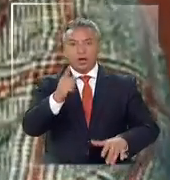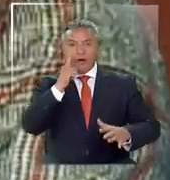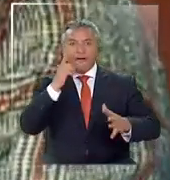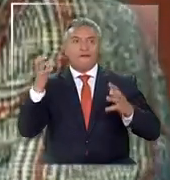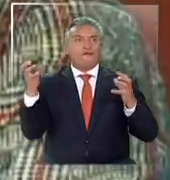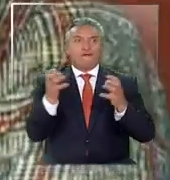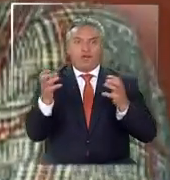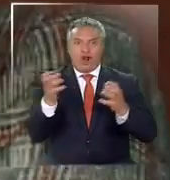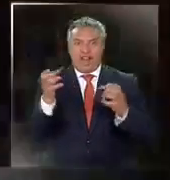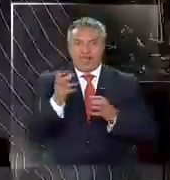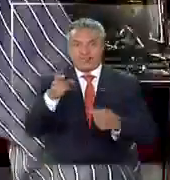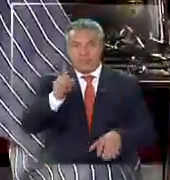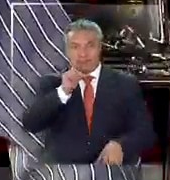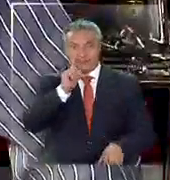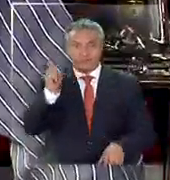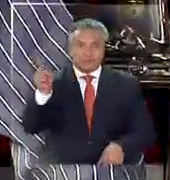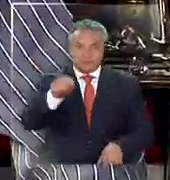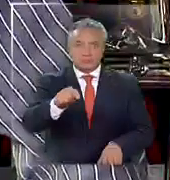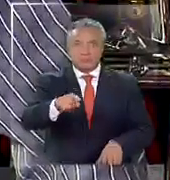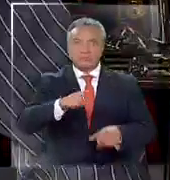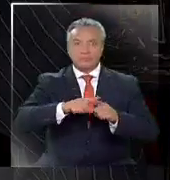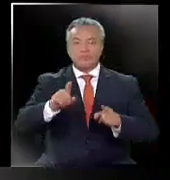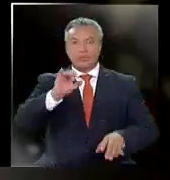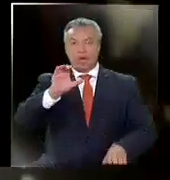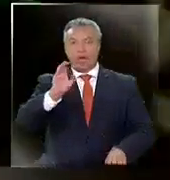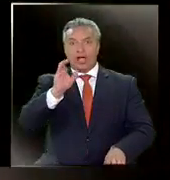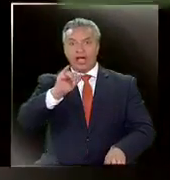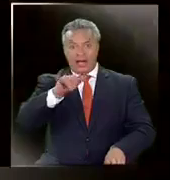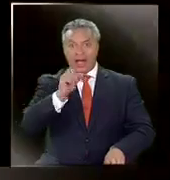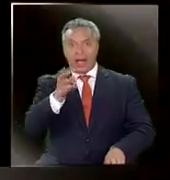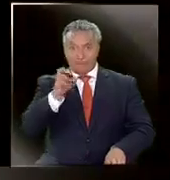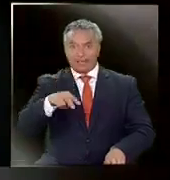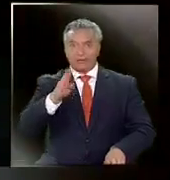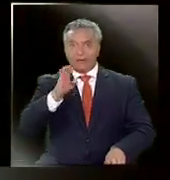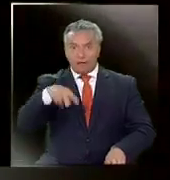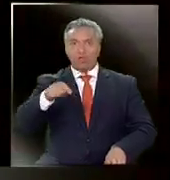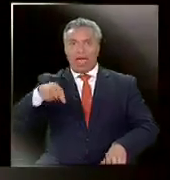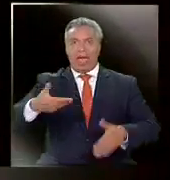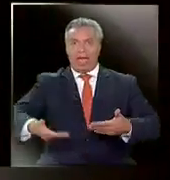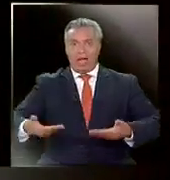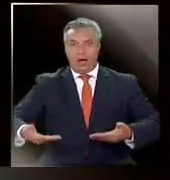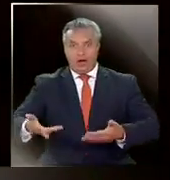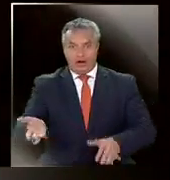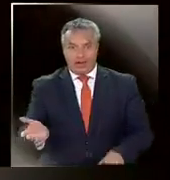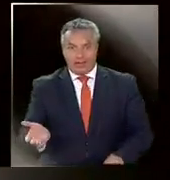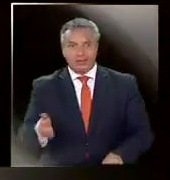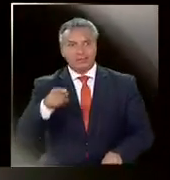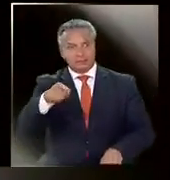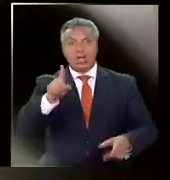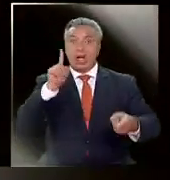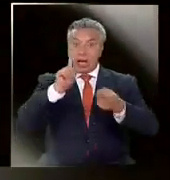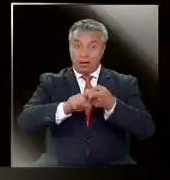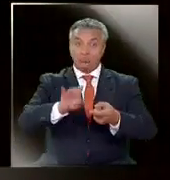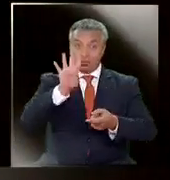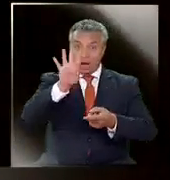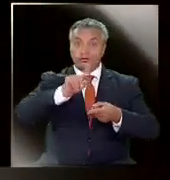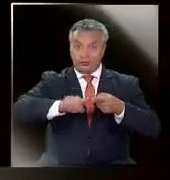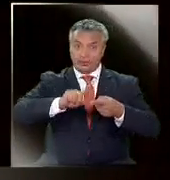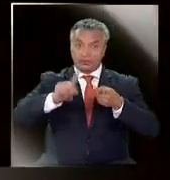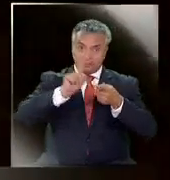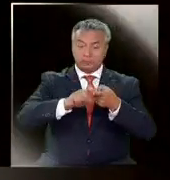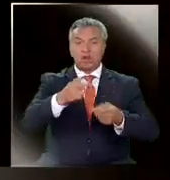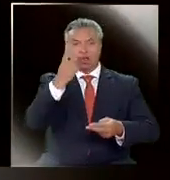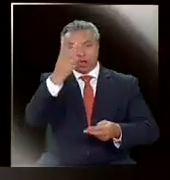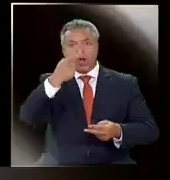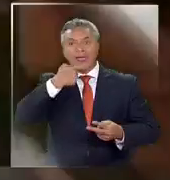por ejemplo, el James Bond de ahora. Tuvo una agitada vida sentimental, se casó 4 veces con 2